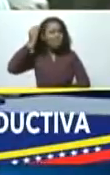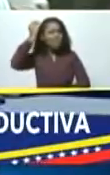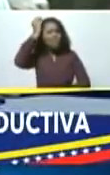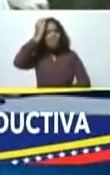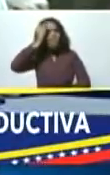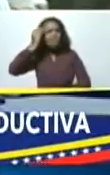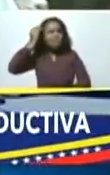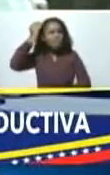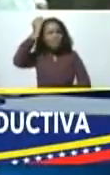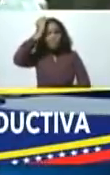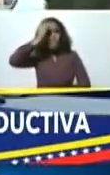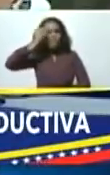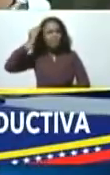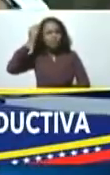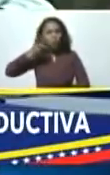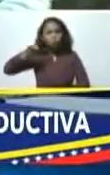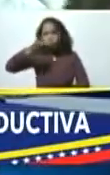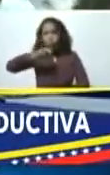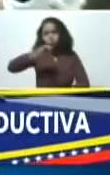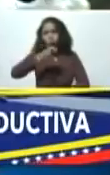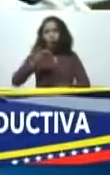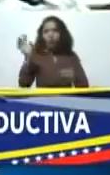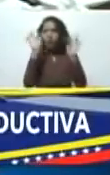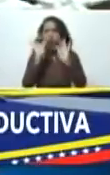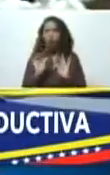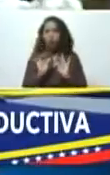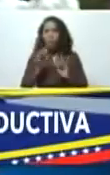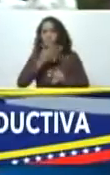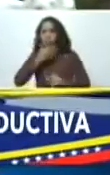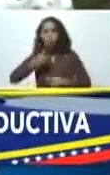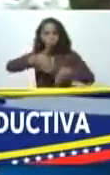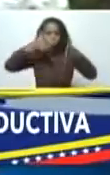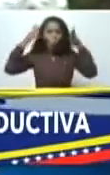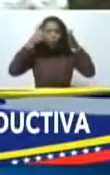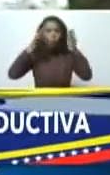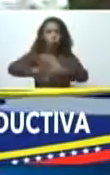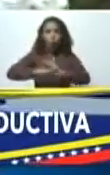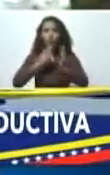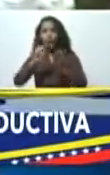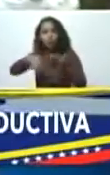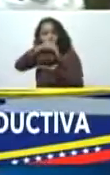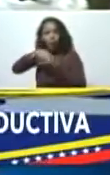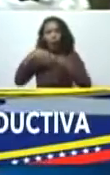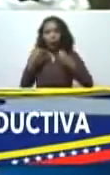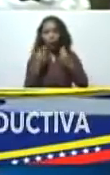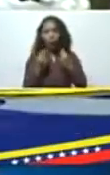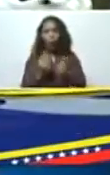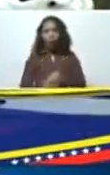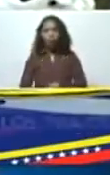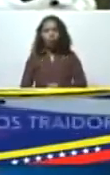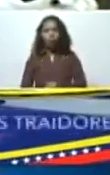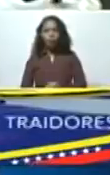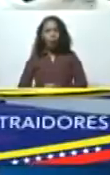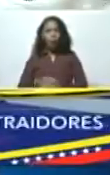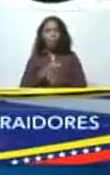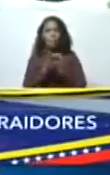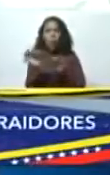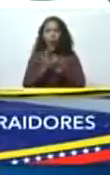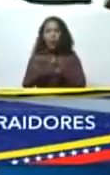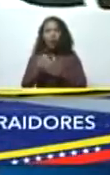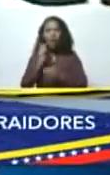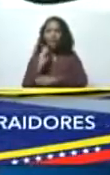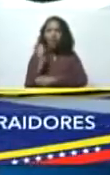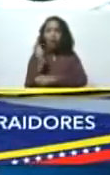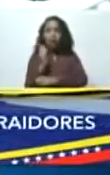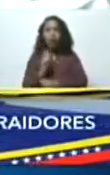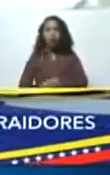meterle. Buscar los mejores asesores mundiales, nacionales, en economía, en moneda, en